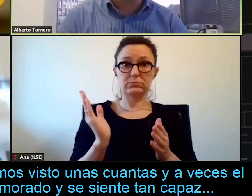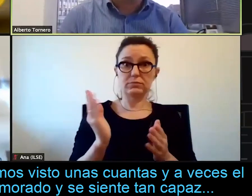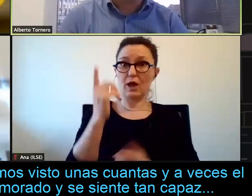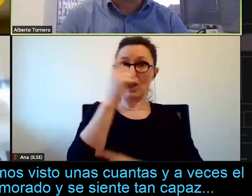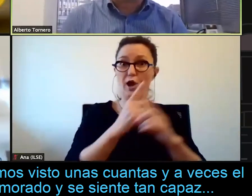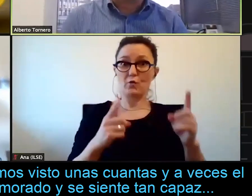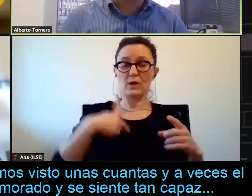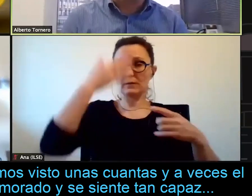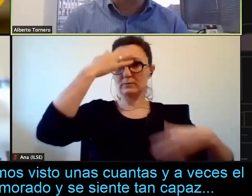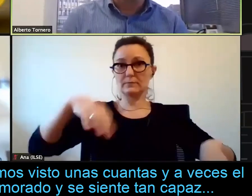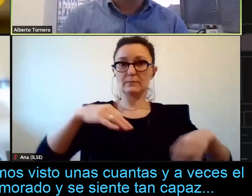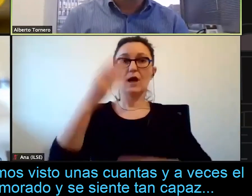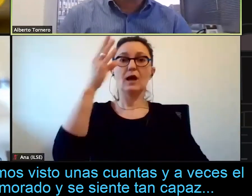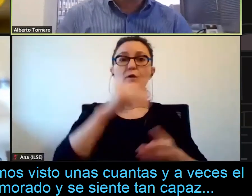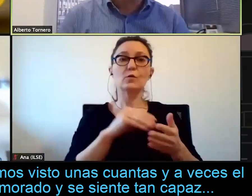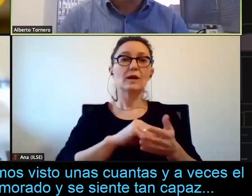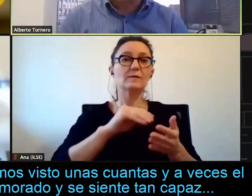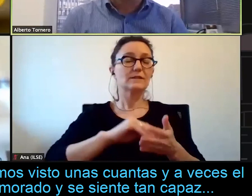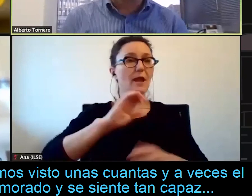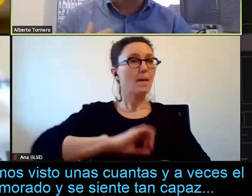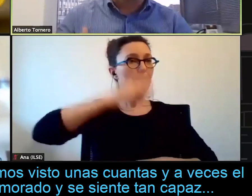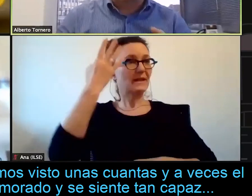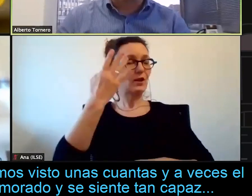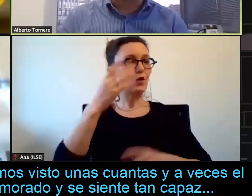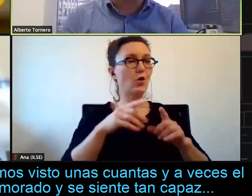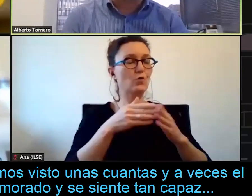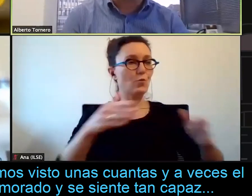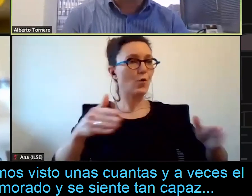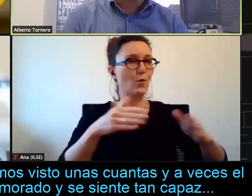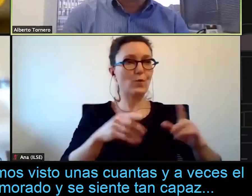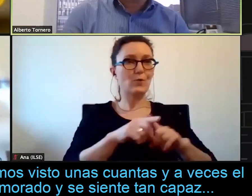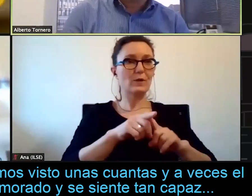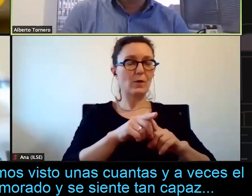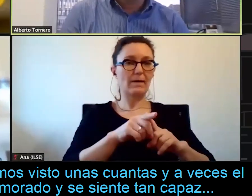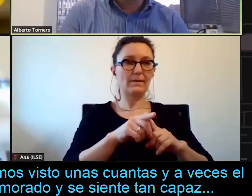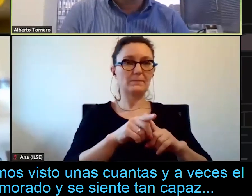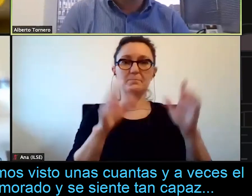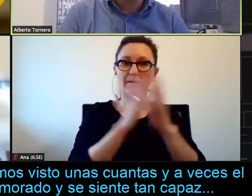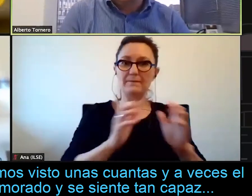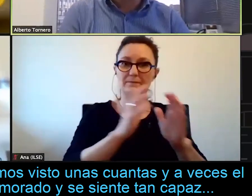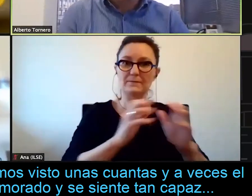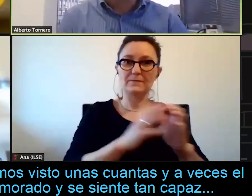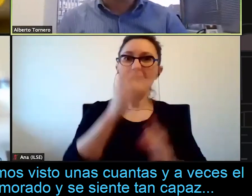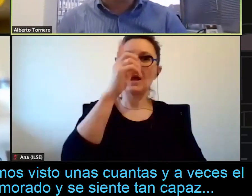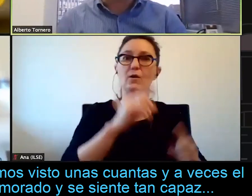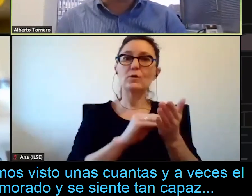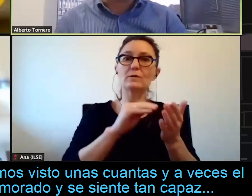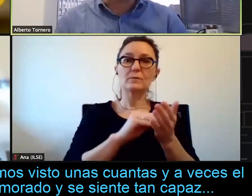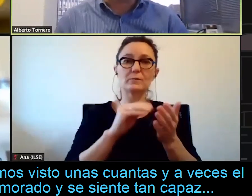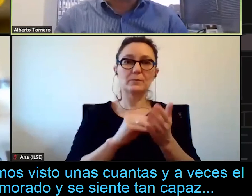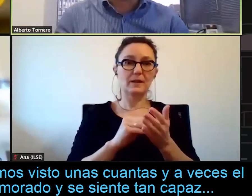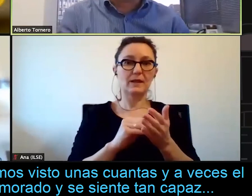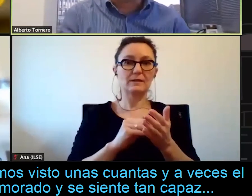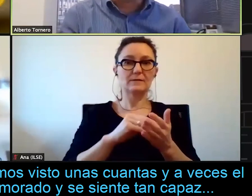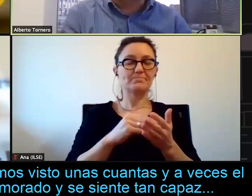veces el emprendedor está tan enamorado y se siente tan capaz que entonces yo creo que hay ciertas necesidades